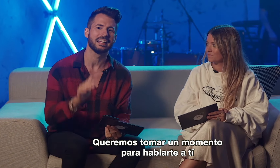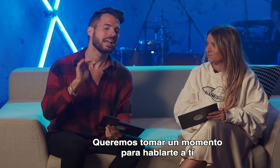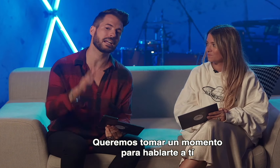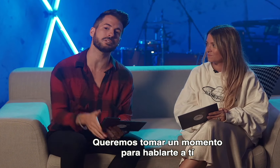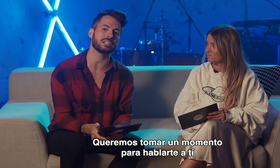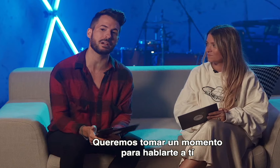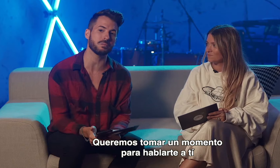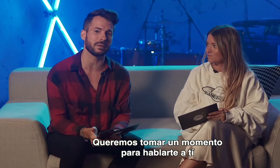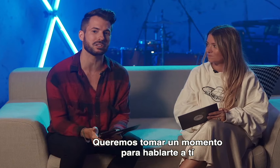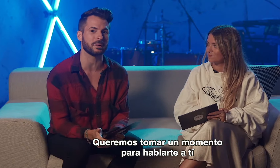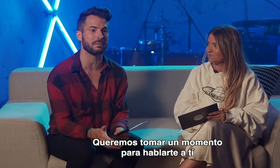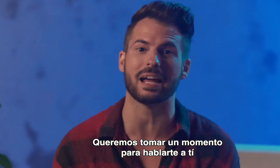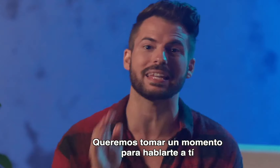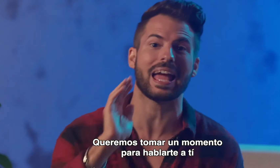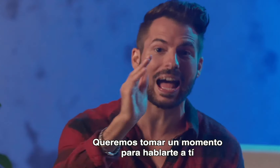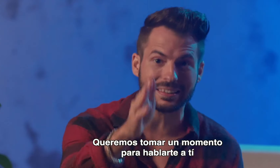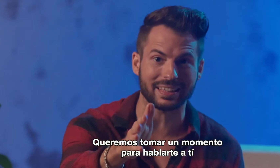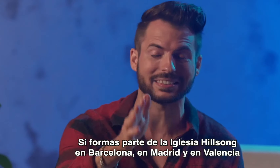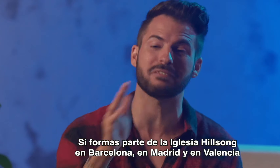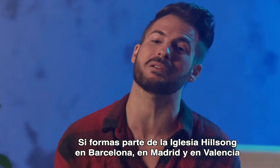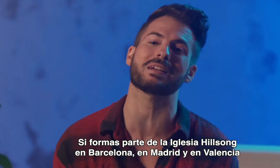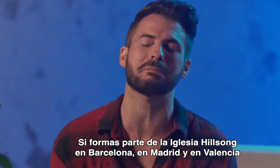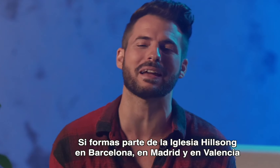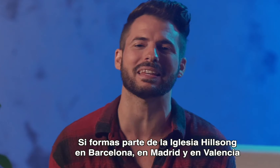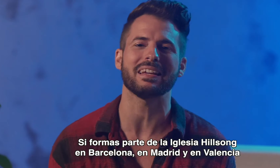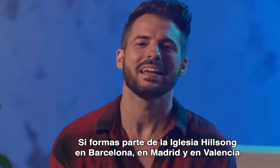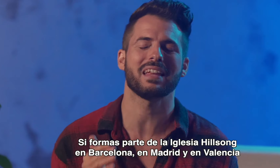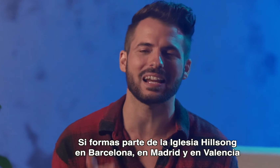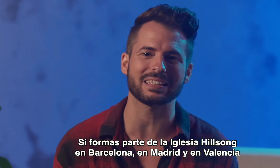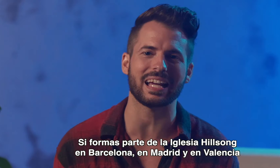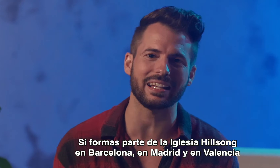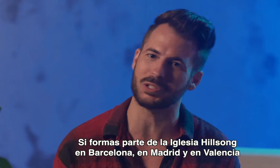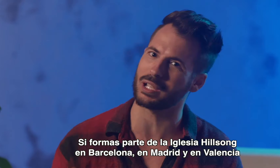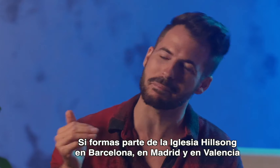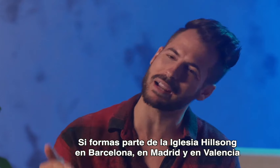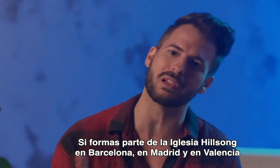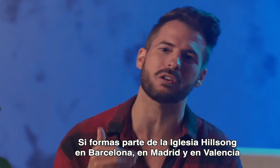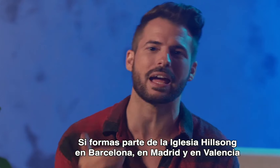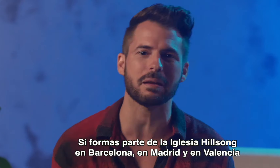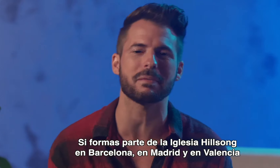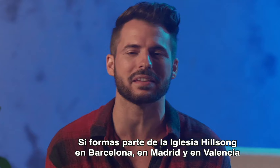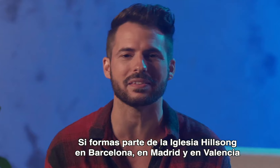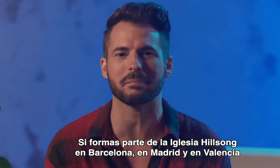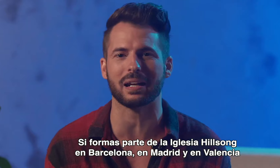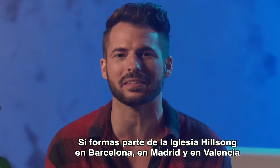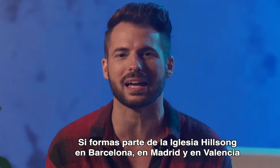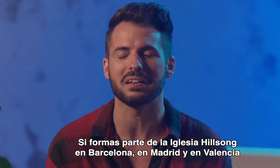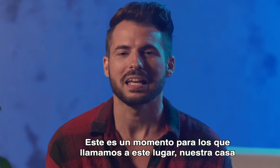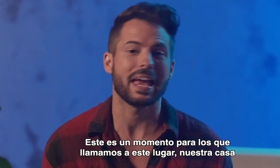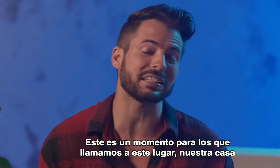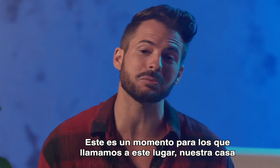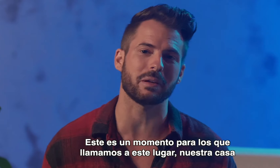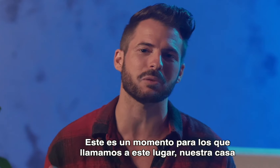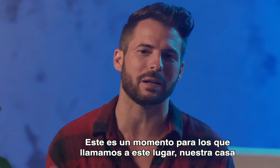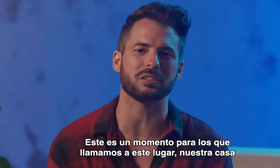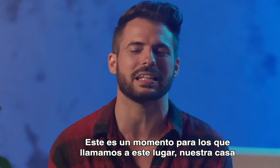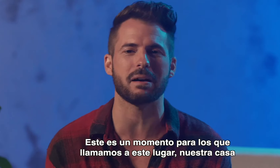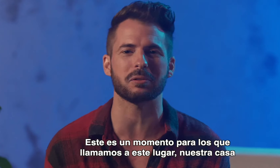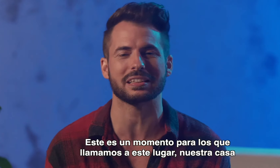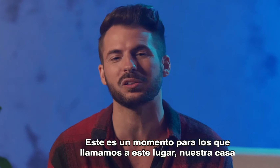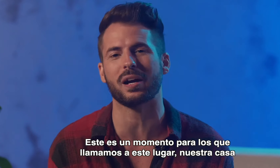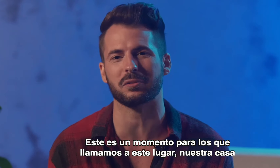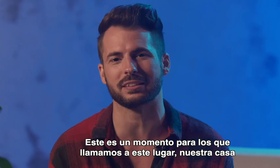llegar, queremos tomar un momento para hablarte a ti. Si formas parte de la Iglesia Hillsong en Barcelona, en Madrid y en Valencia, este es un momento para